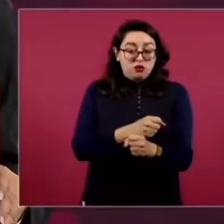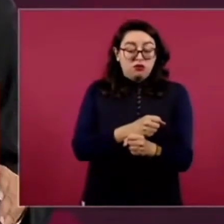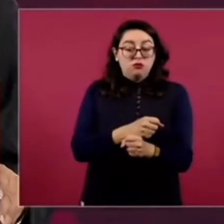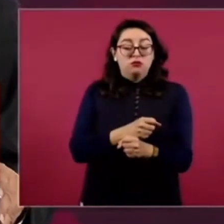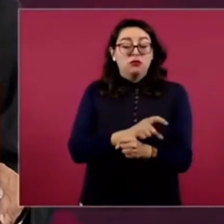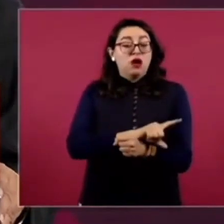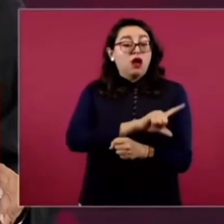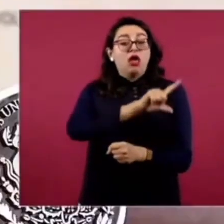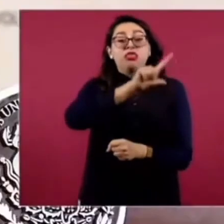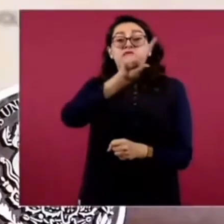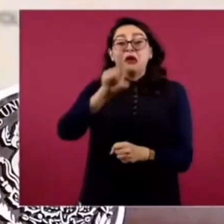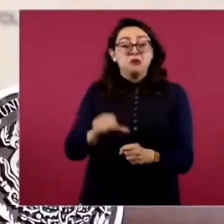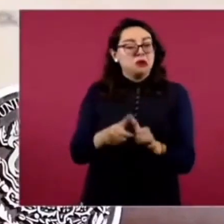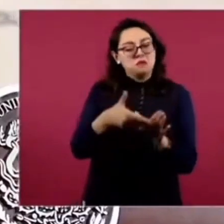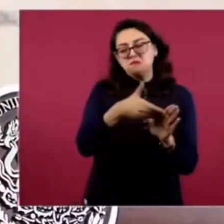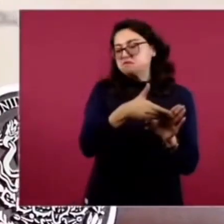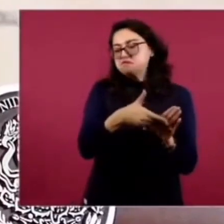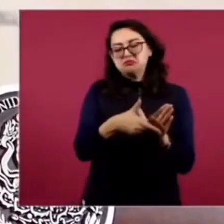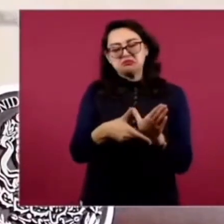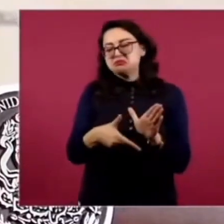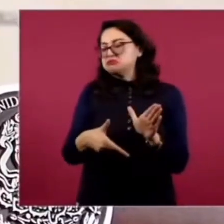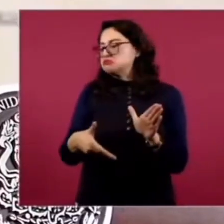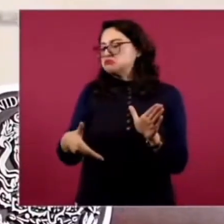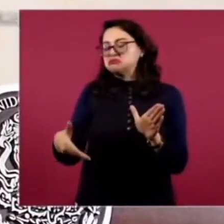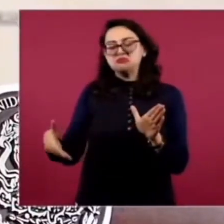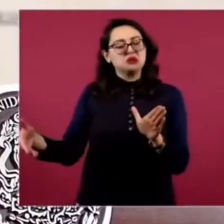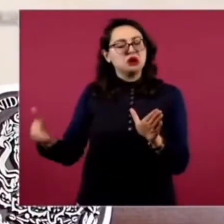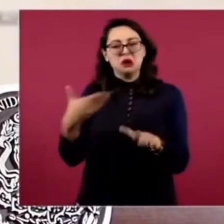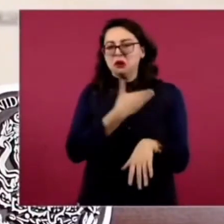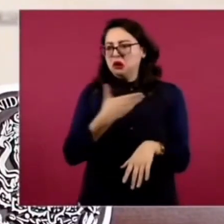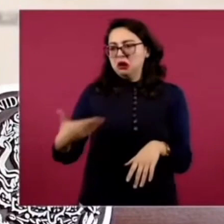Tanto fue presidente de la Corte